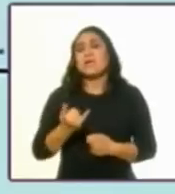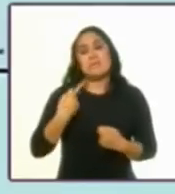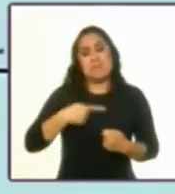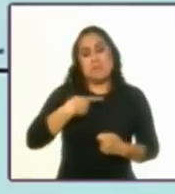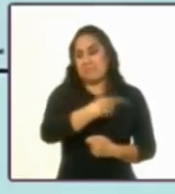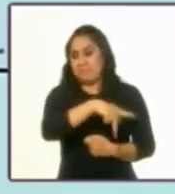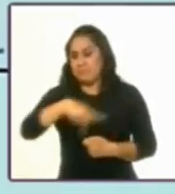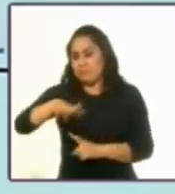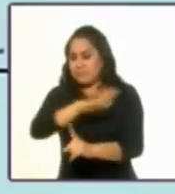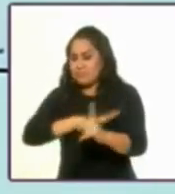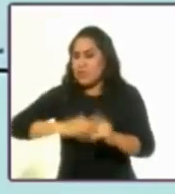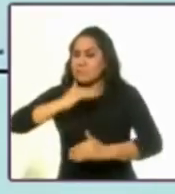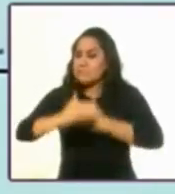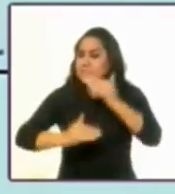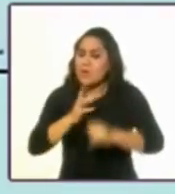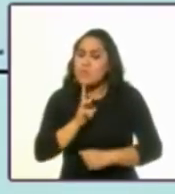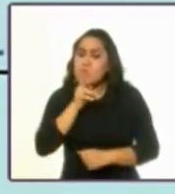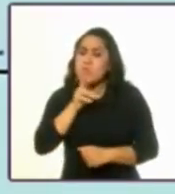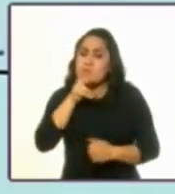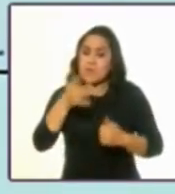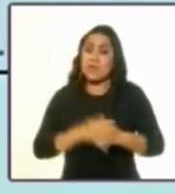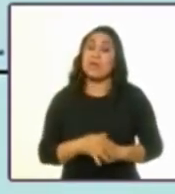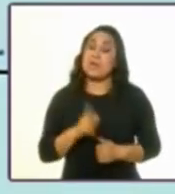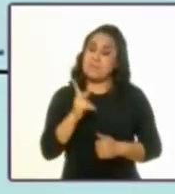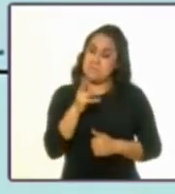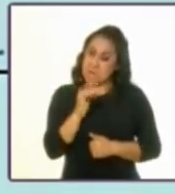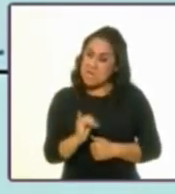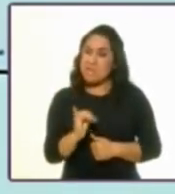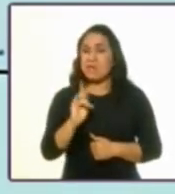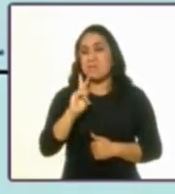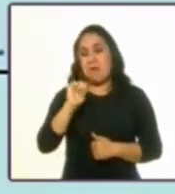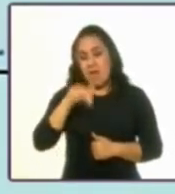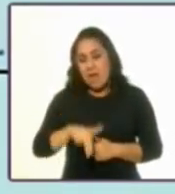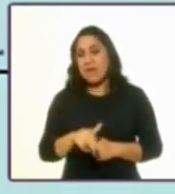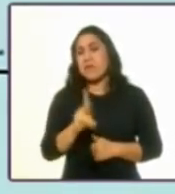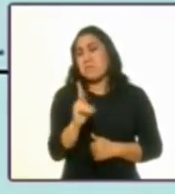tanto pri pan verde